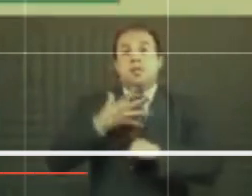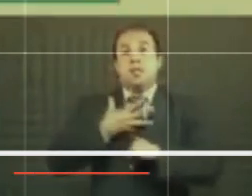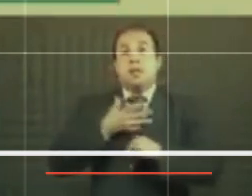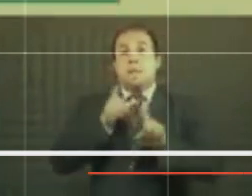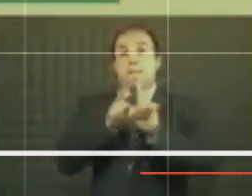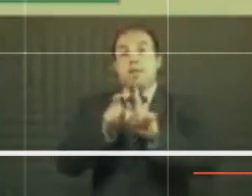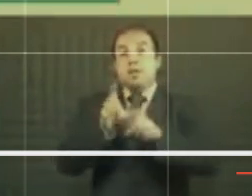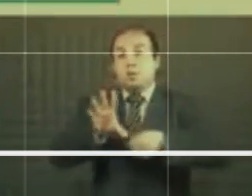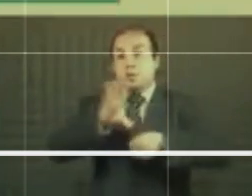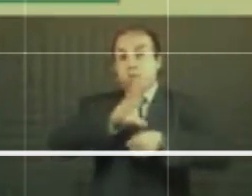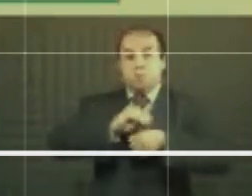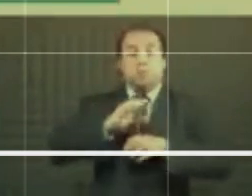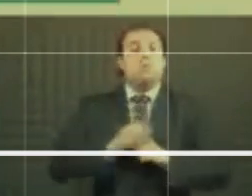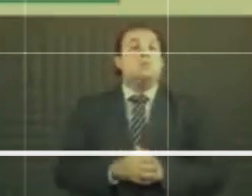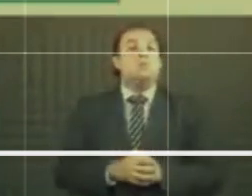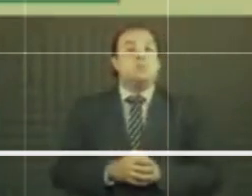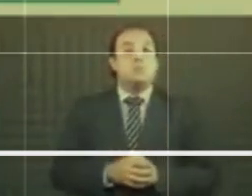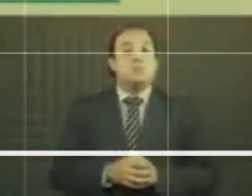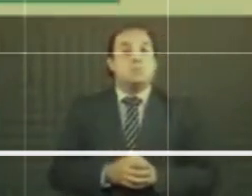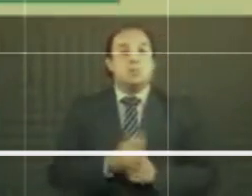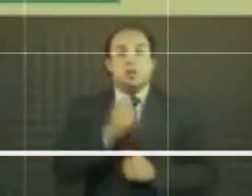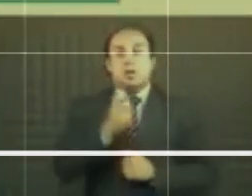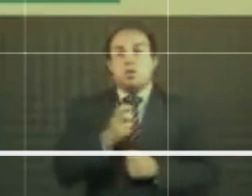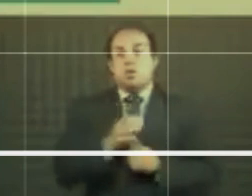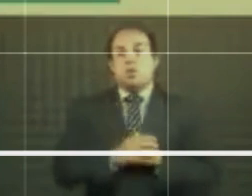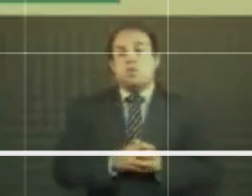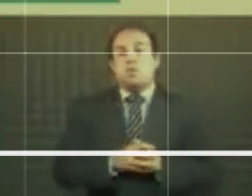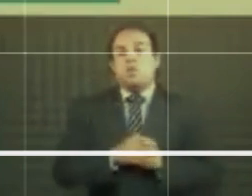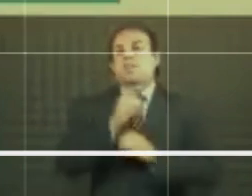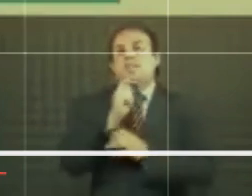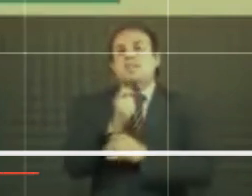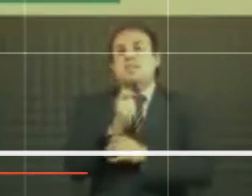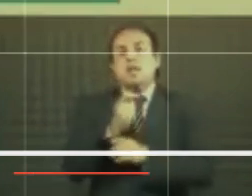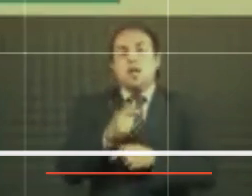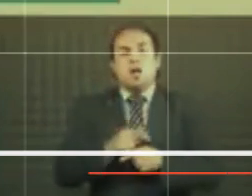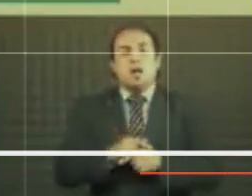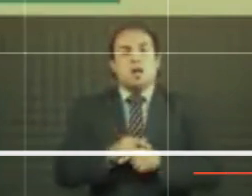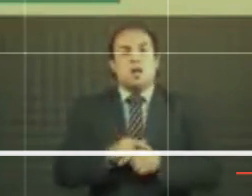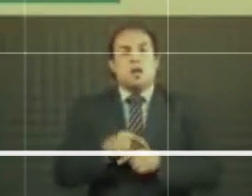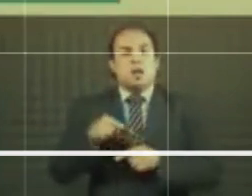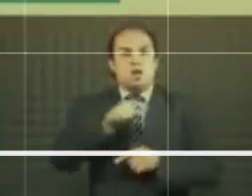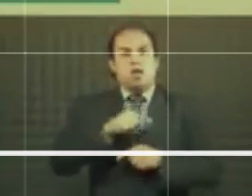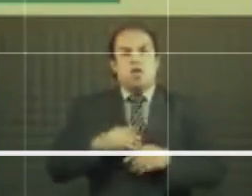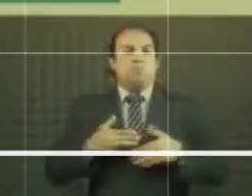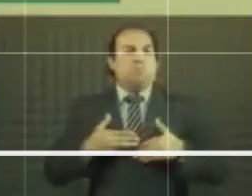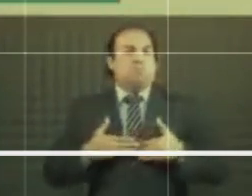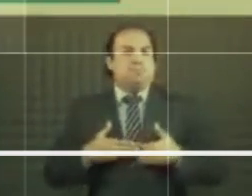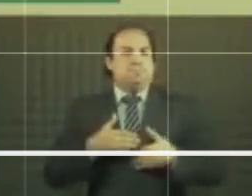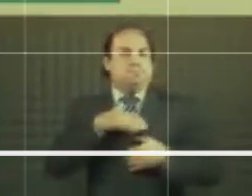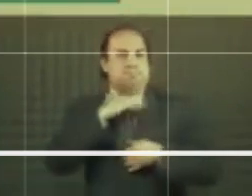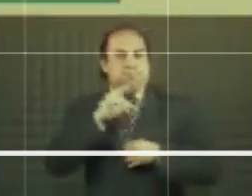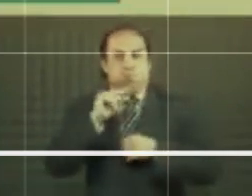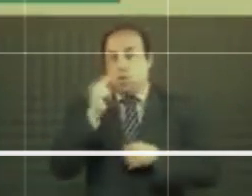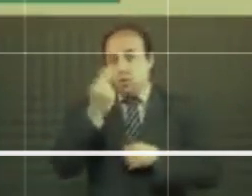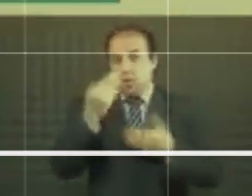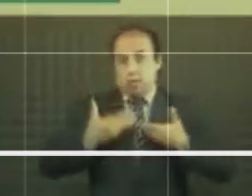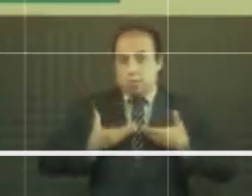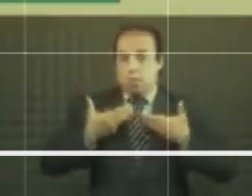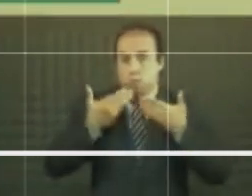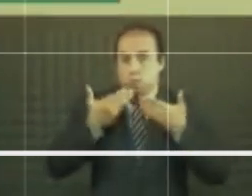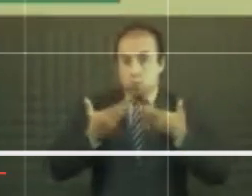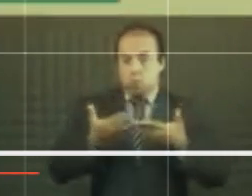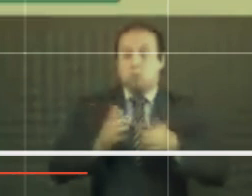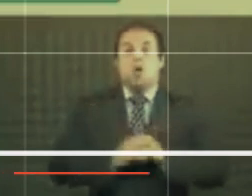con la máxima protección de la vacuna. Y esto no exime que se sigan cuidando posterior a esos 14 días. Hay que seguir con la guardia alta, pero